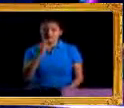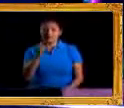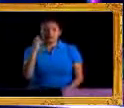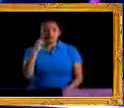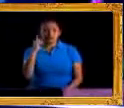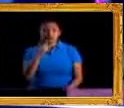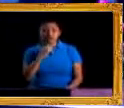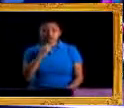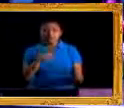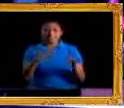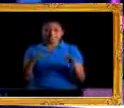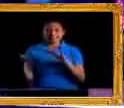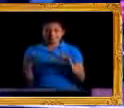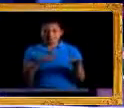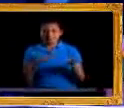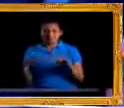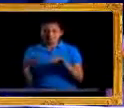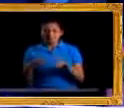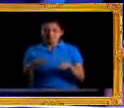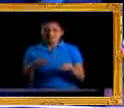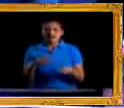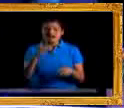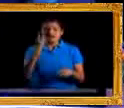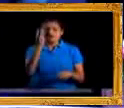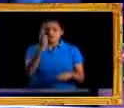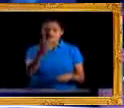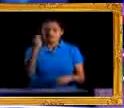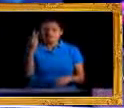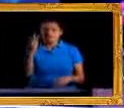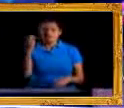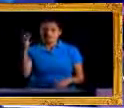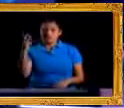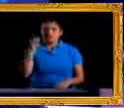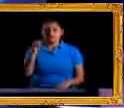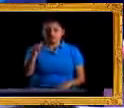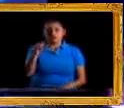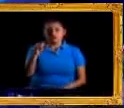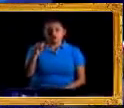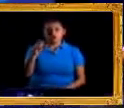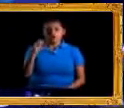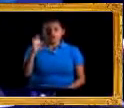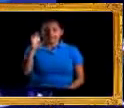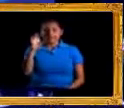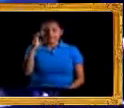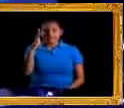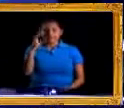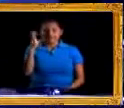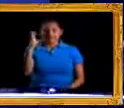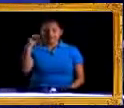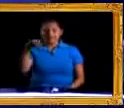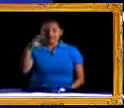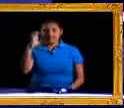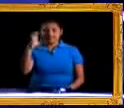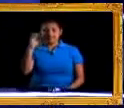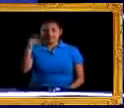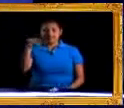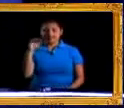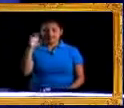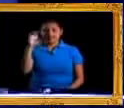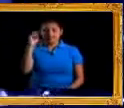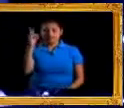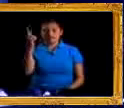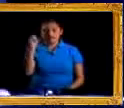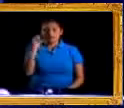Alguien más, apresúrese a venir. Alguien más que quiera recibir a Jesucristo como su Señor, como su Salvador.